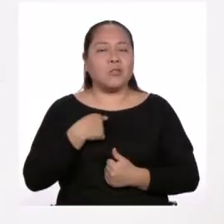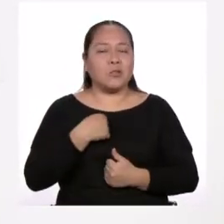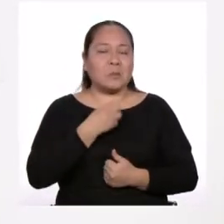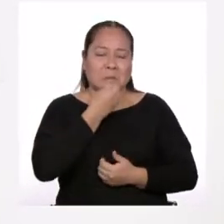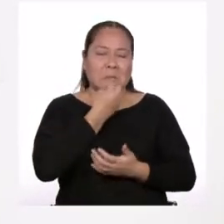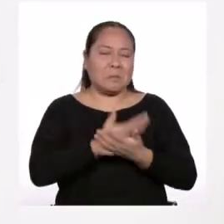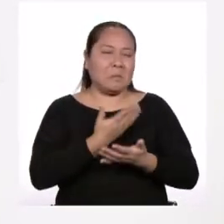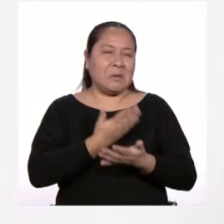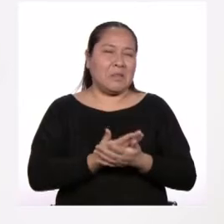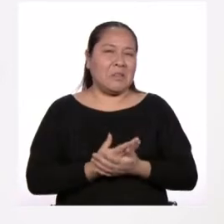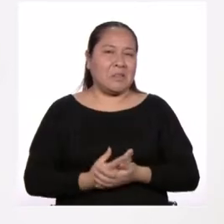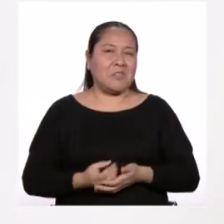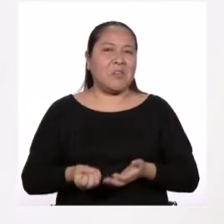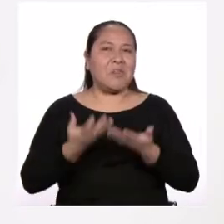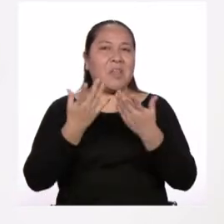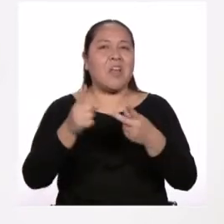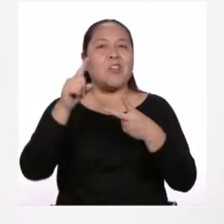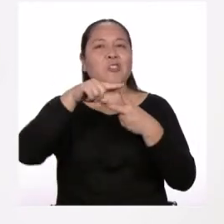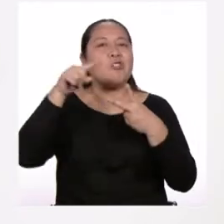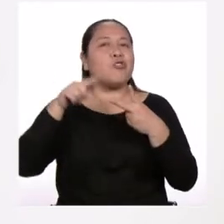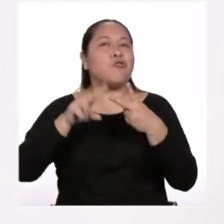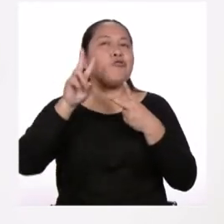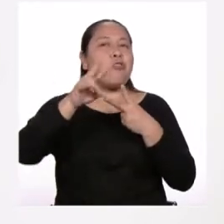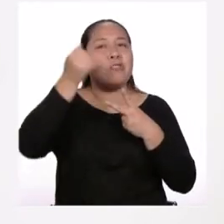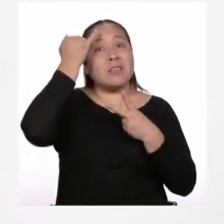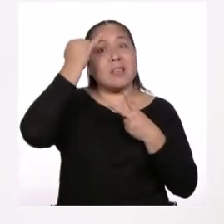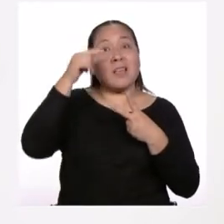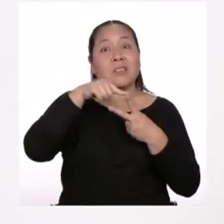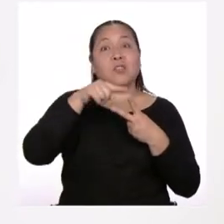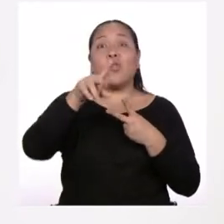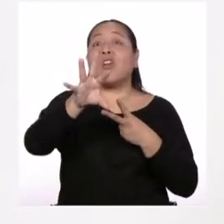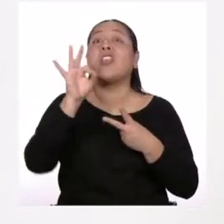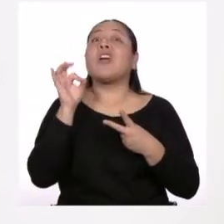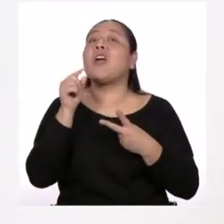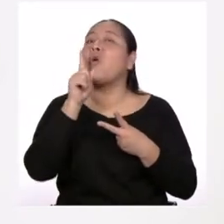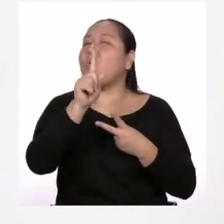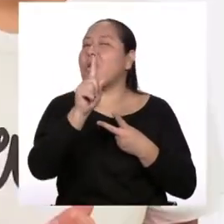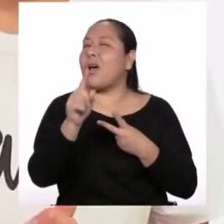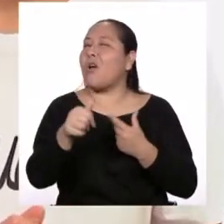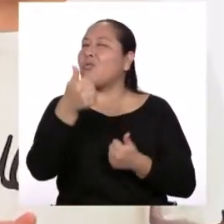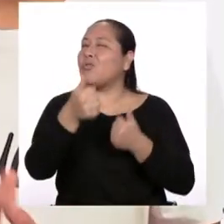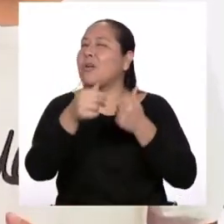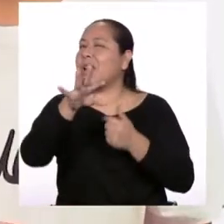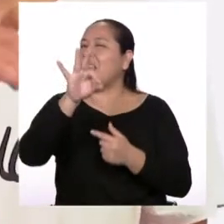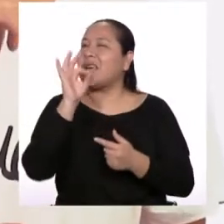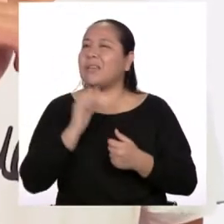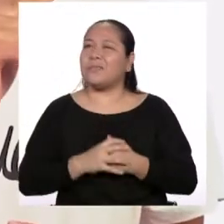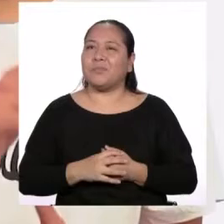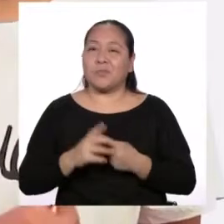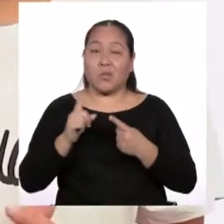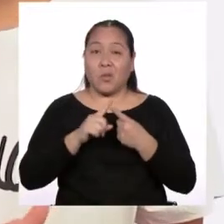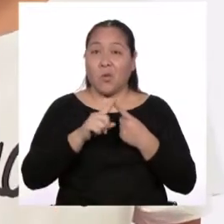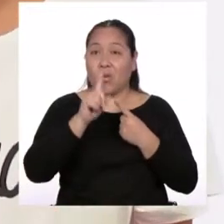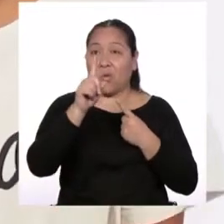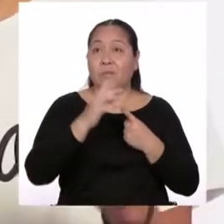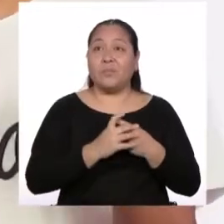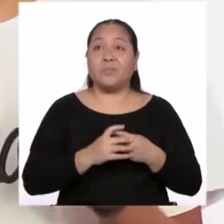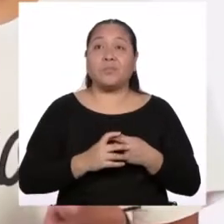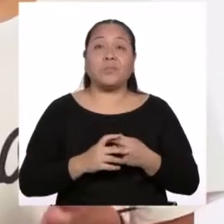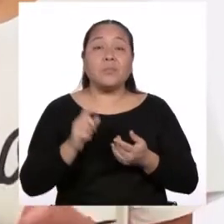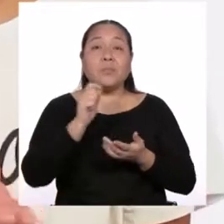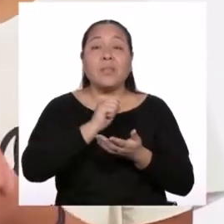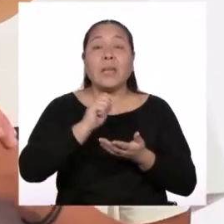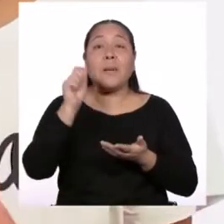buena gente, les voy a dar dos opciones y ustedes desarrollarán solo una, la que prefieran. Opción 1. Realiza